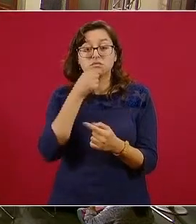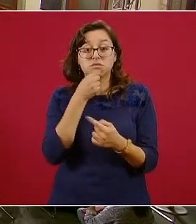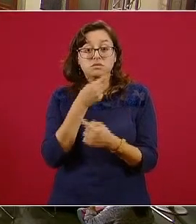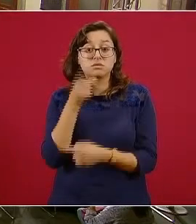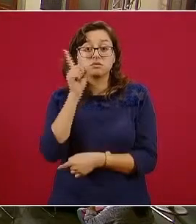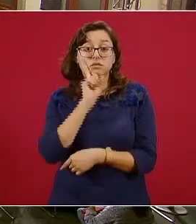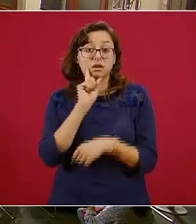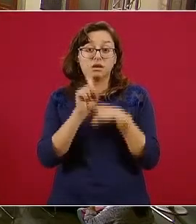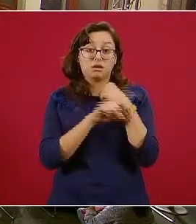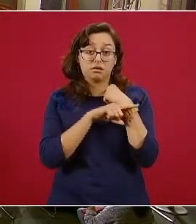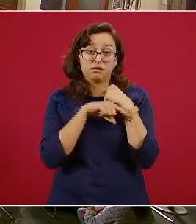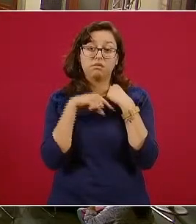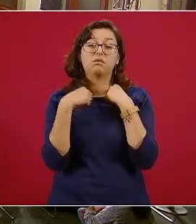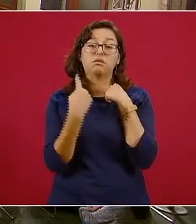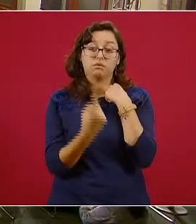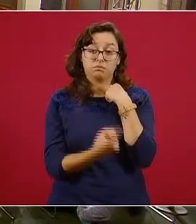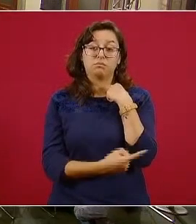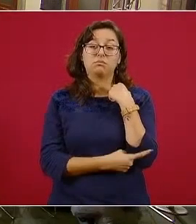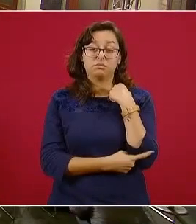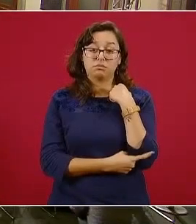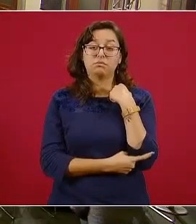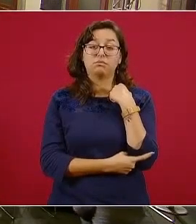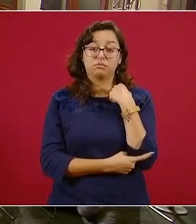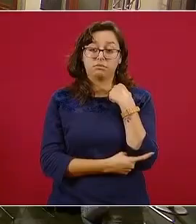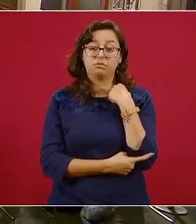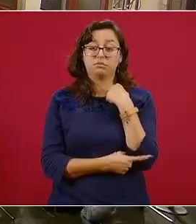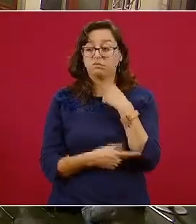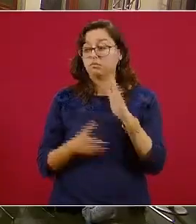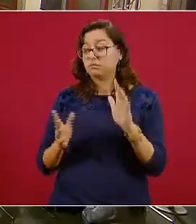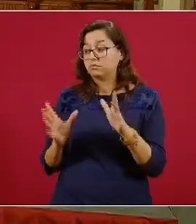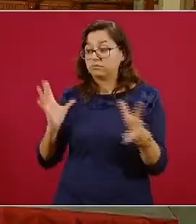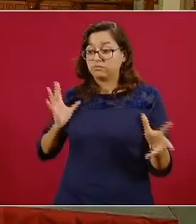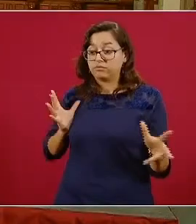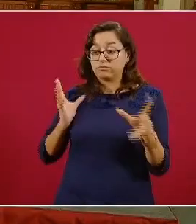adicionales a los